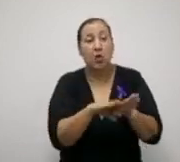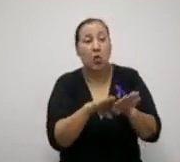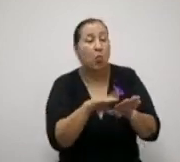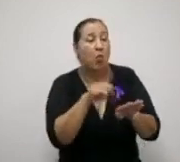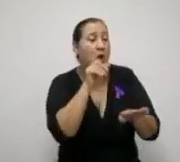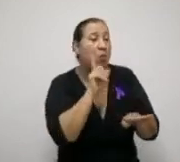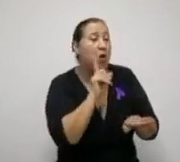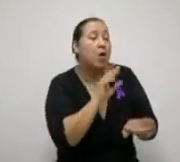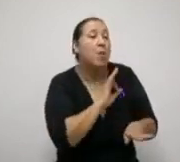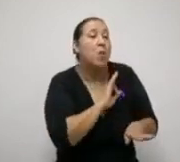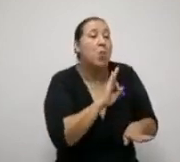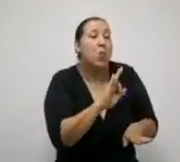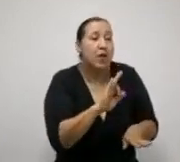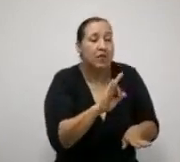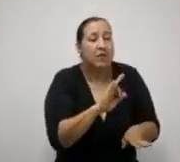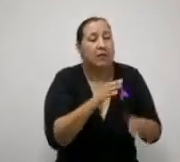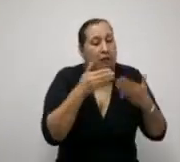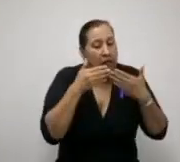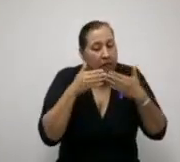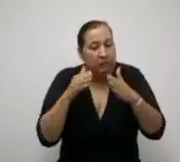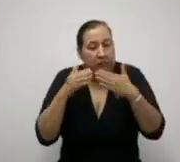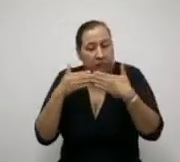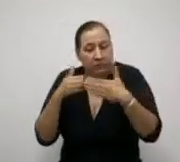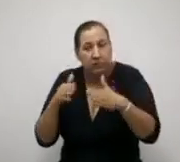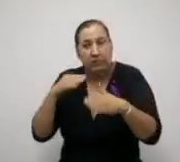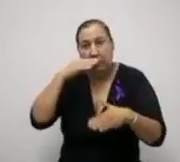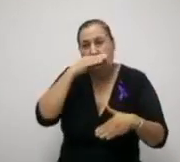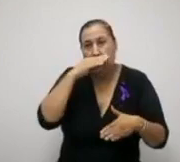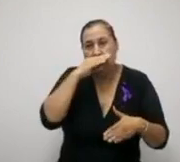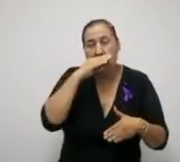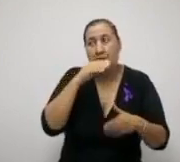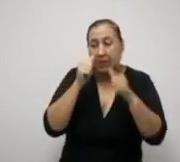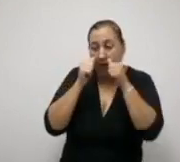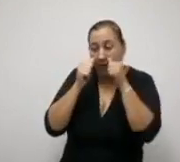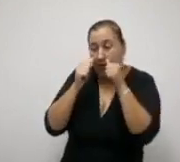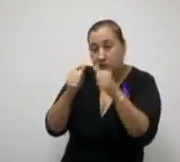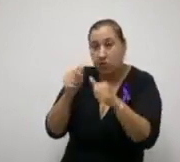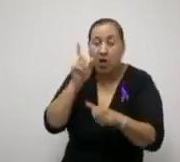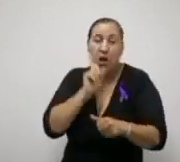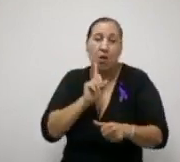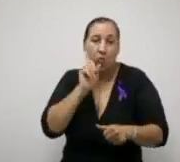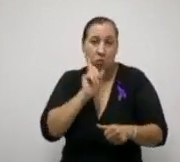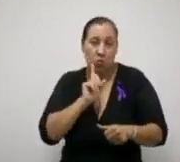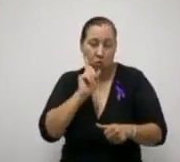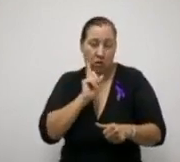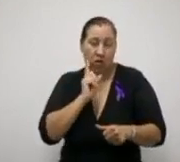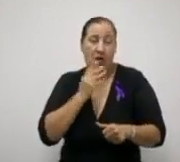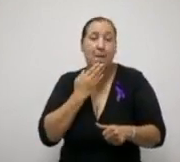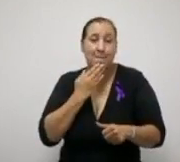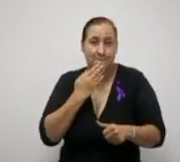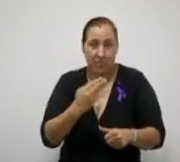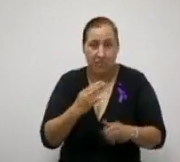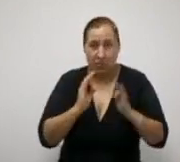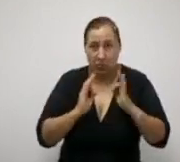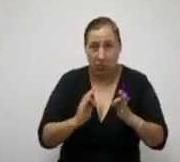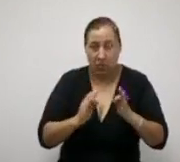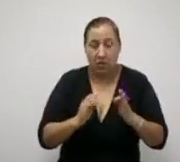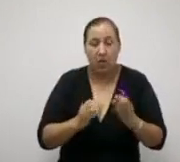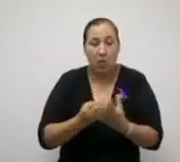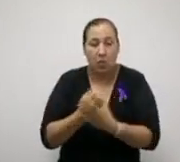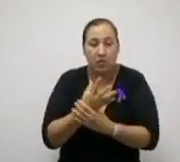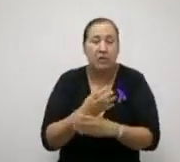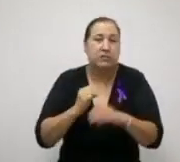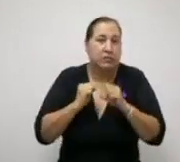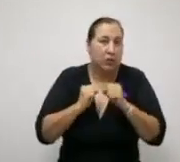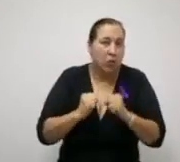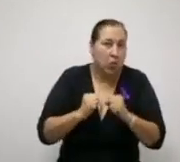el acceso efectivo, universal, gratuito y con una atención clínica de calidad y calidez a los servicios de aborto seguro en el marco